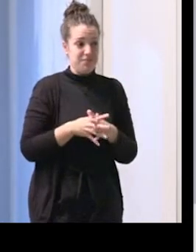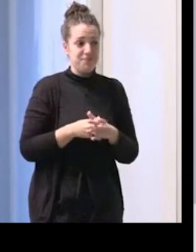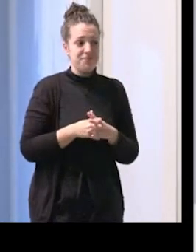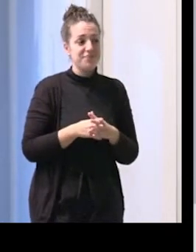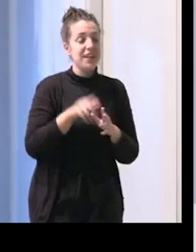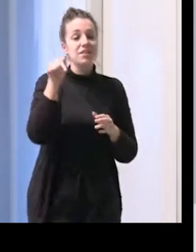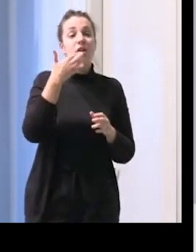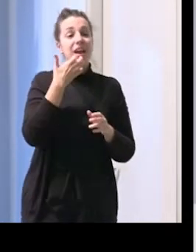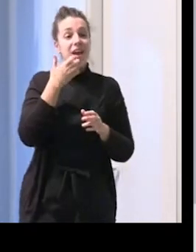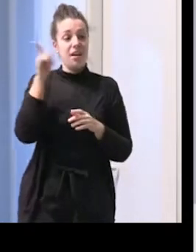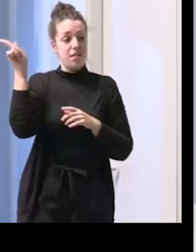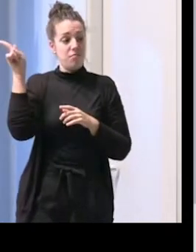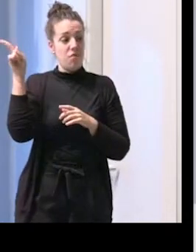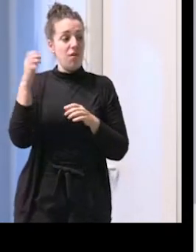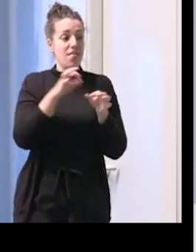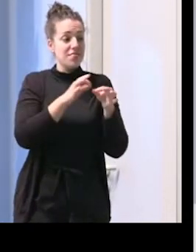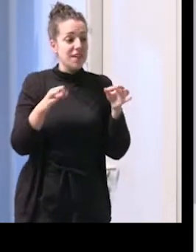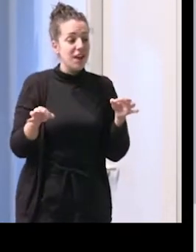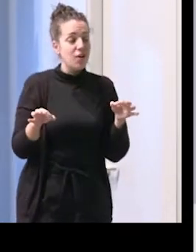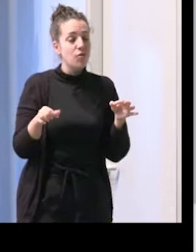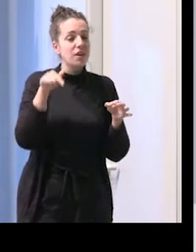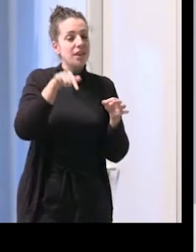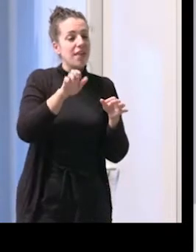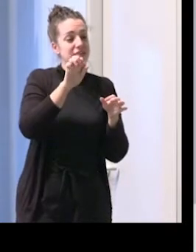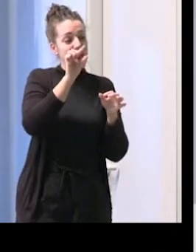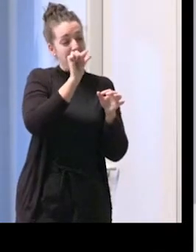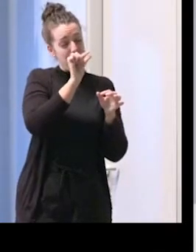Este es un ejemplo mostrando células de esta parte del embrión